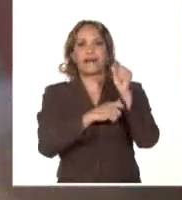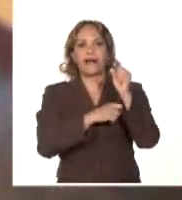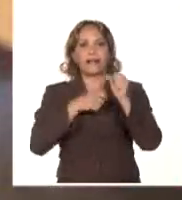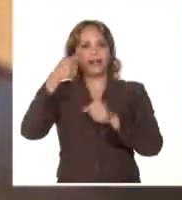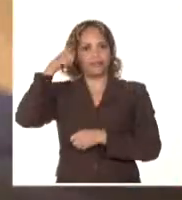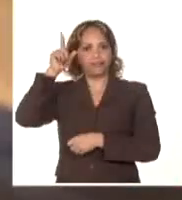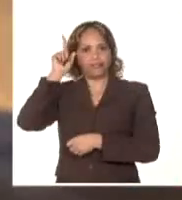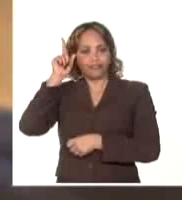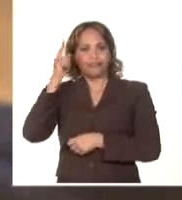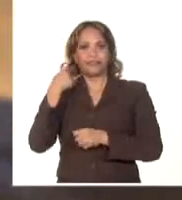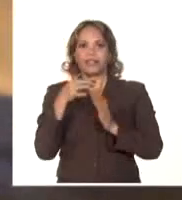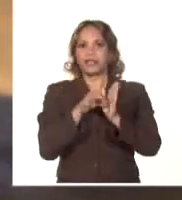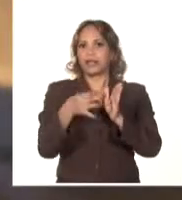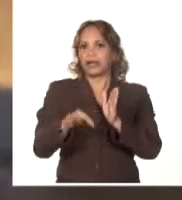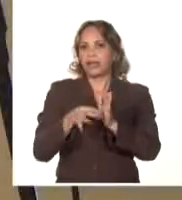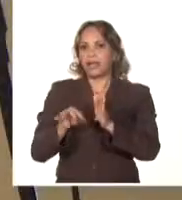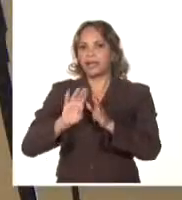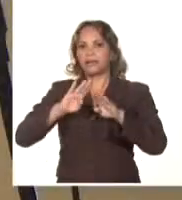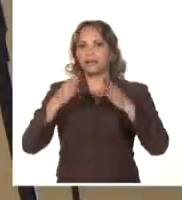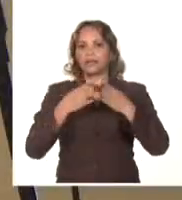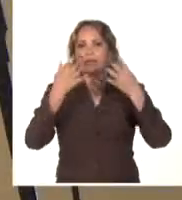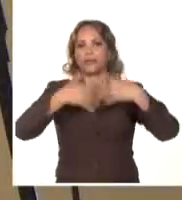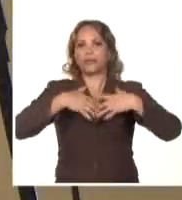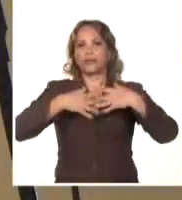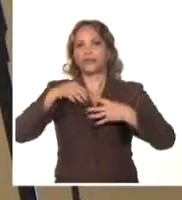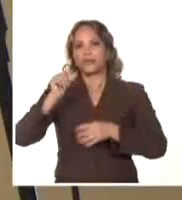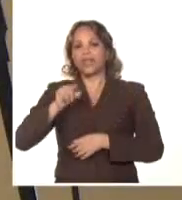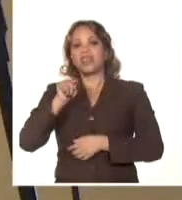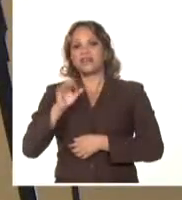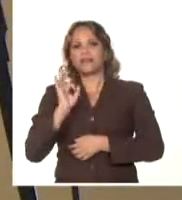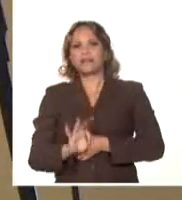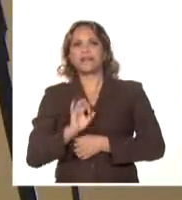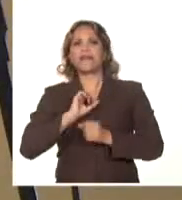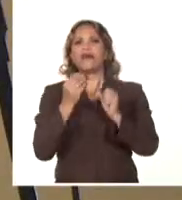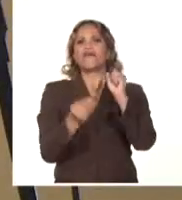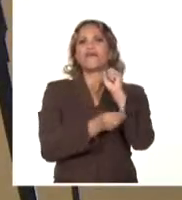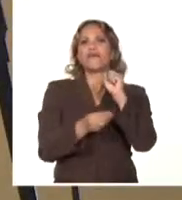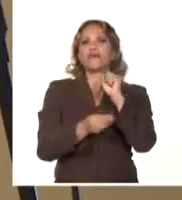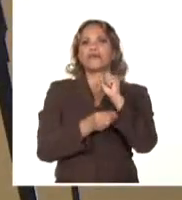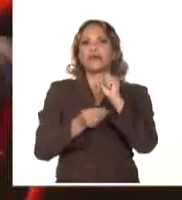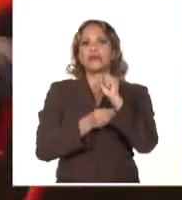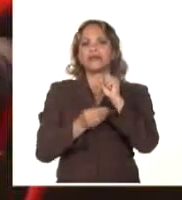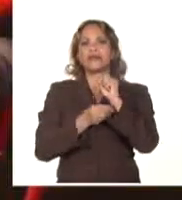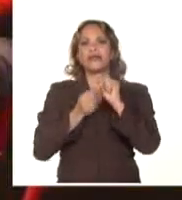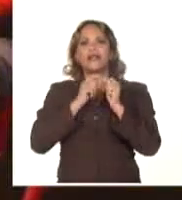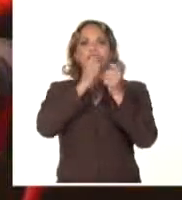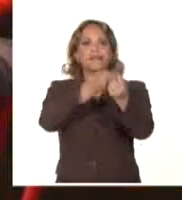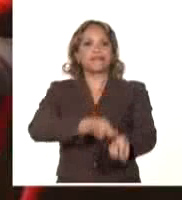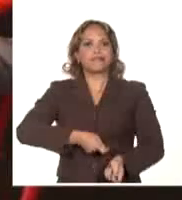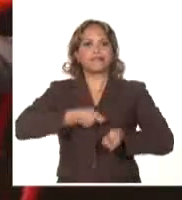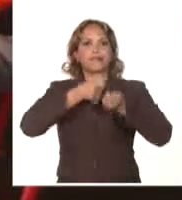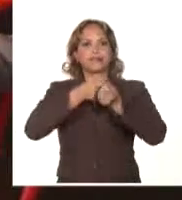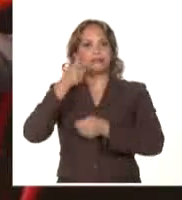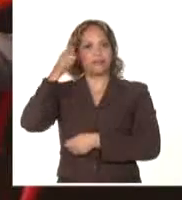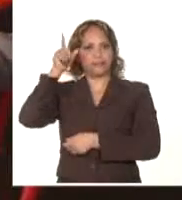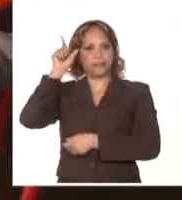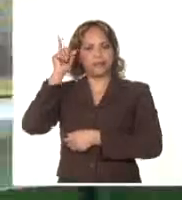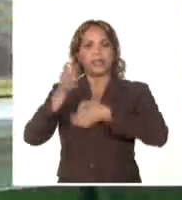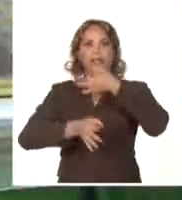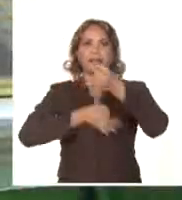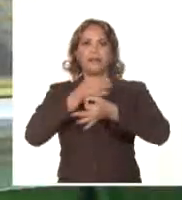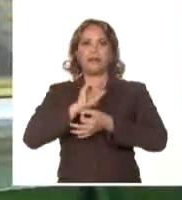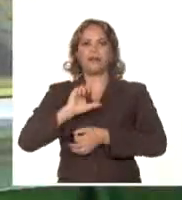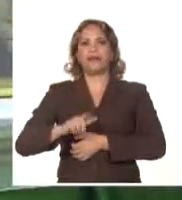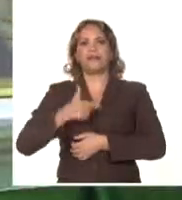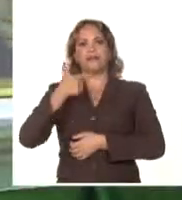una regularidad económica con los que producen, debe fortalecerse en una demarcación eminentemente agrícola y ganadera, enfatizó Valdés Mesa en